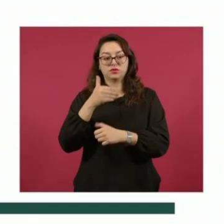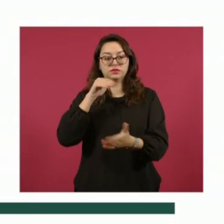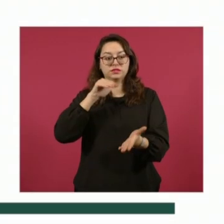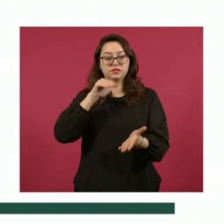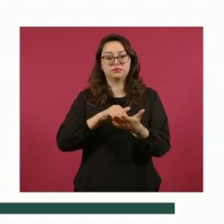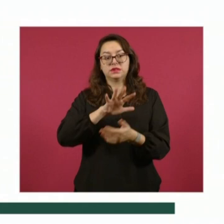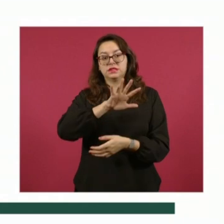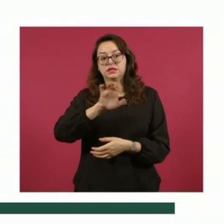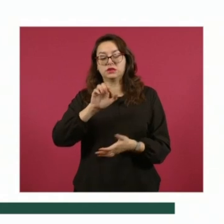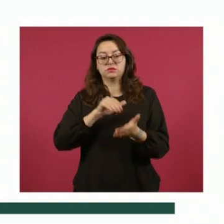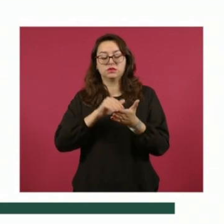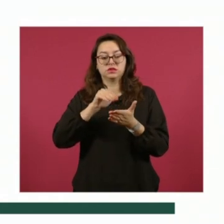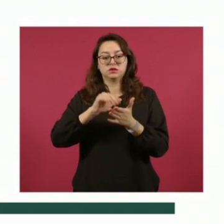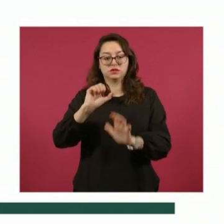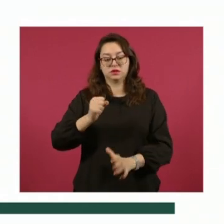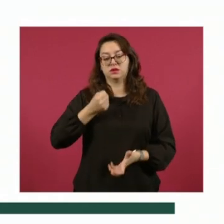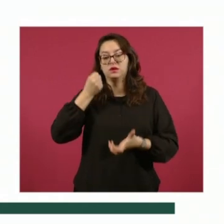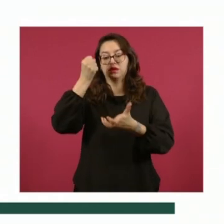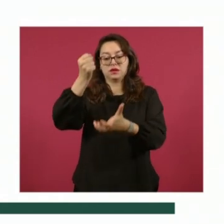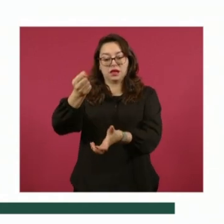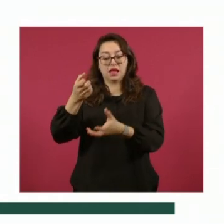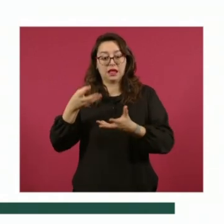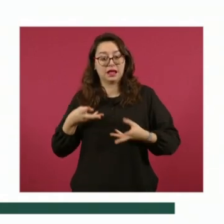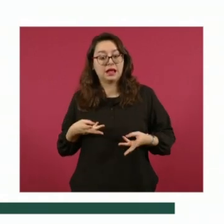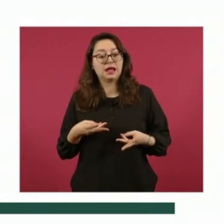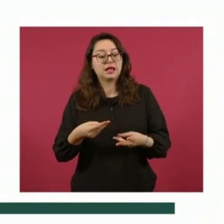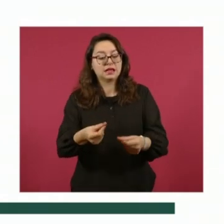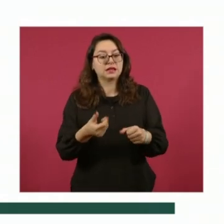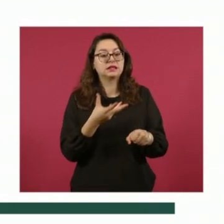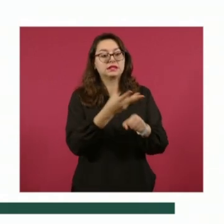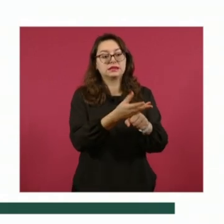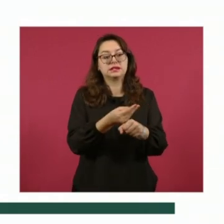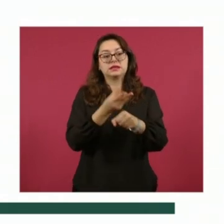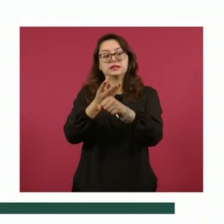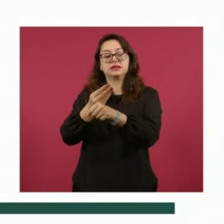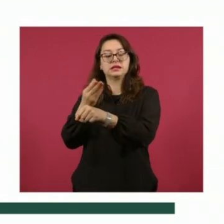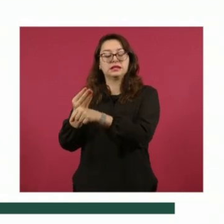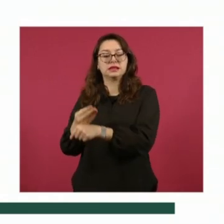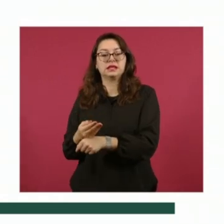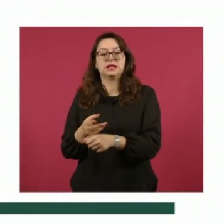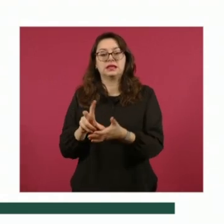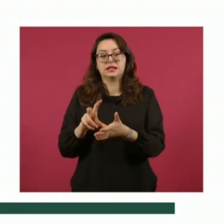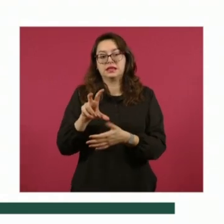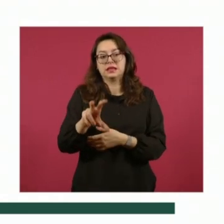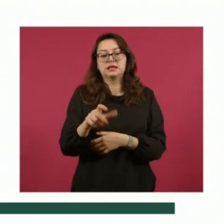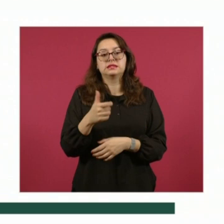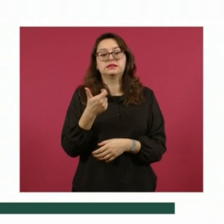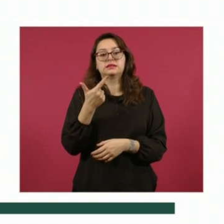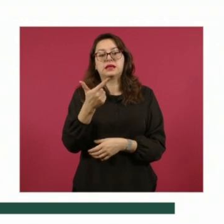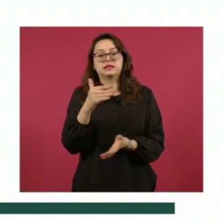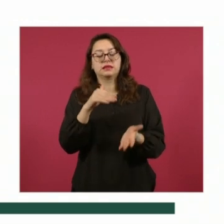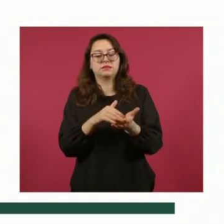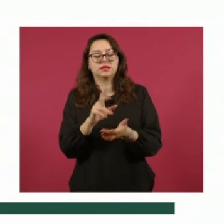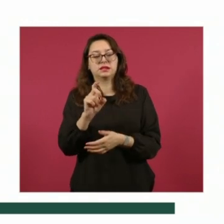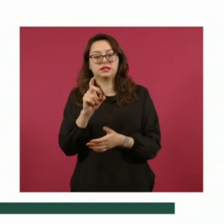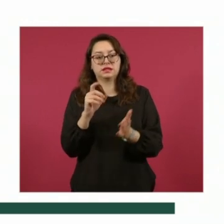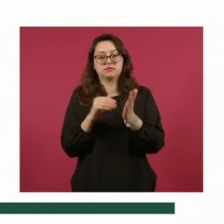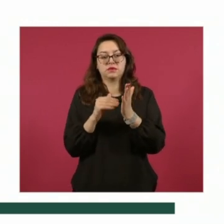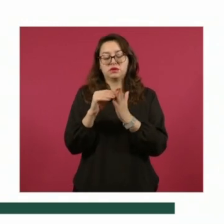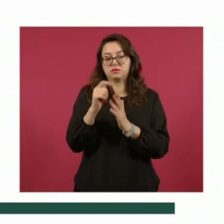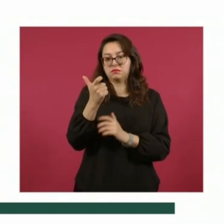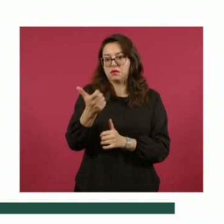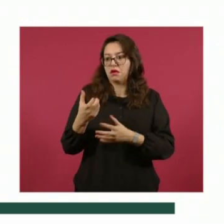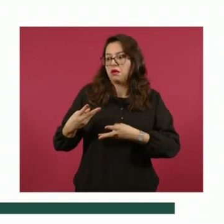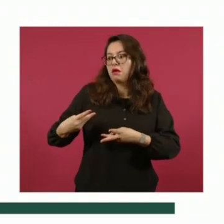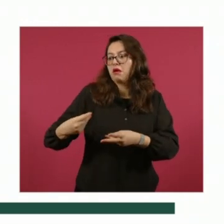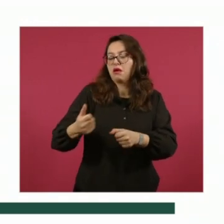para rehabilitaciones ya se han concluido inversiones por 7.030 millones de pesos. En el caso de